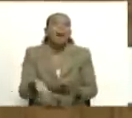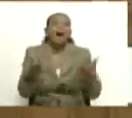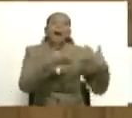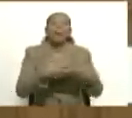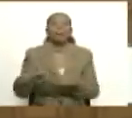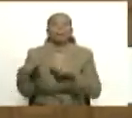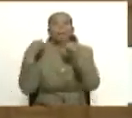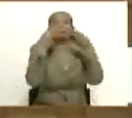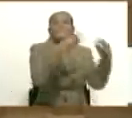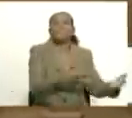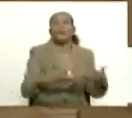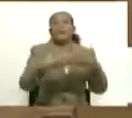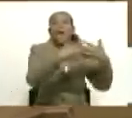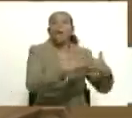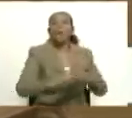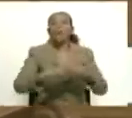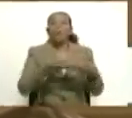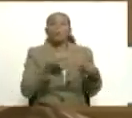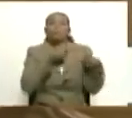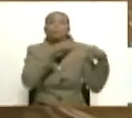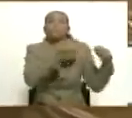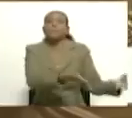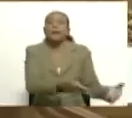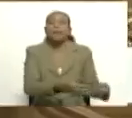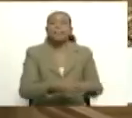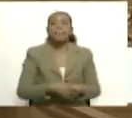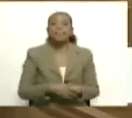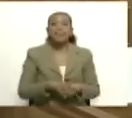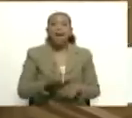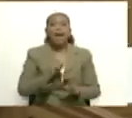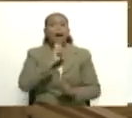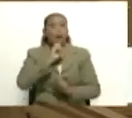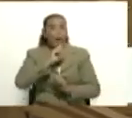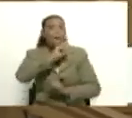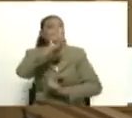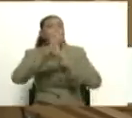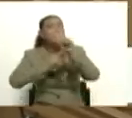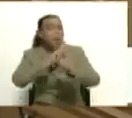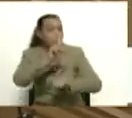Estados Unidos de Norteamérica. Pongo un interrogante aquí para el debate.